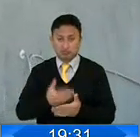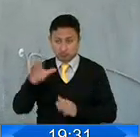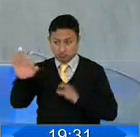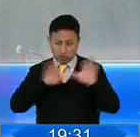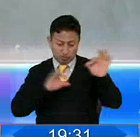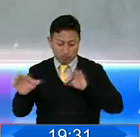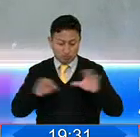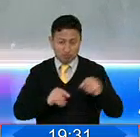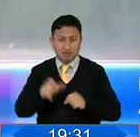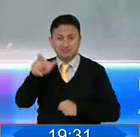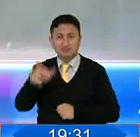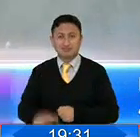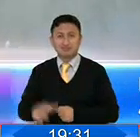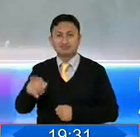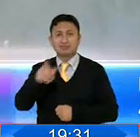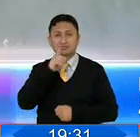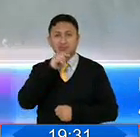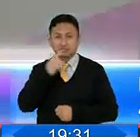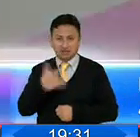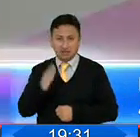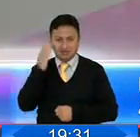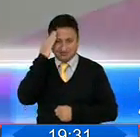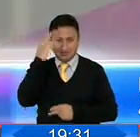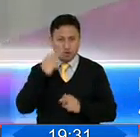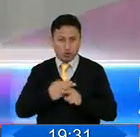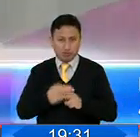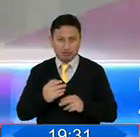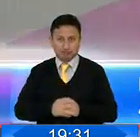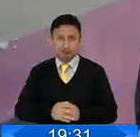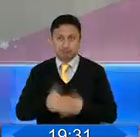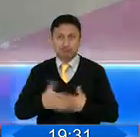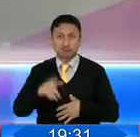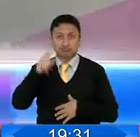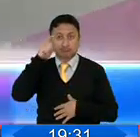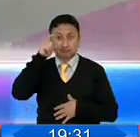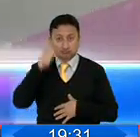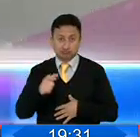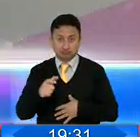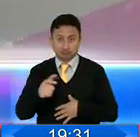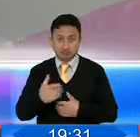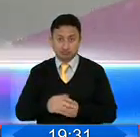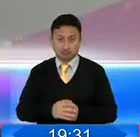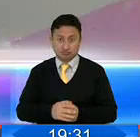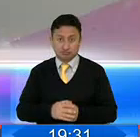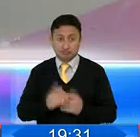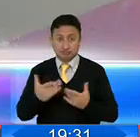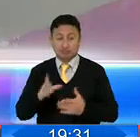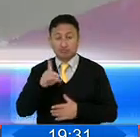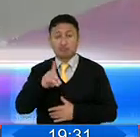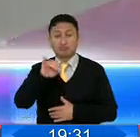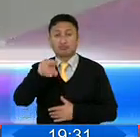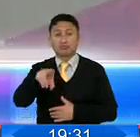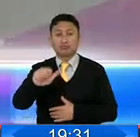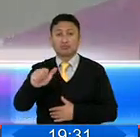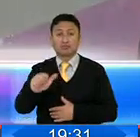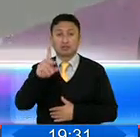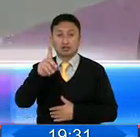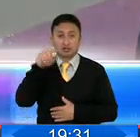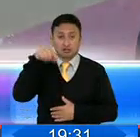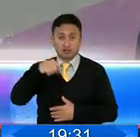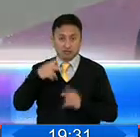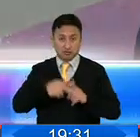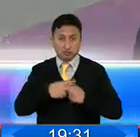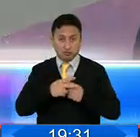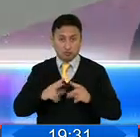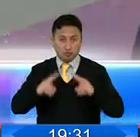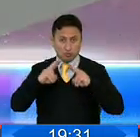la identidad del atacante, que está ya identificado. Fiscalía, conjuntamente con la DINASET, está haciendo las